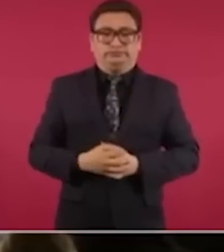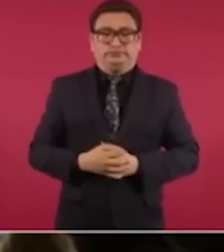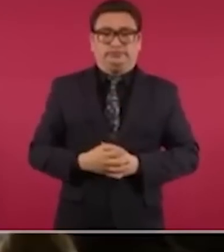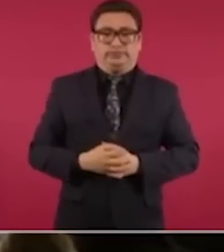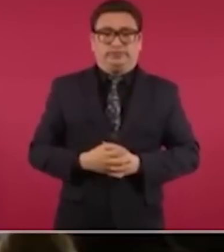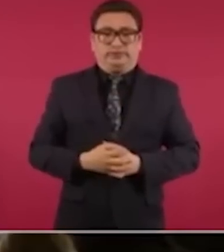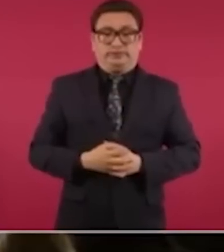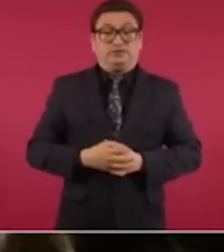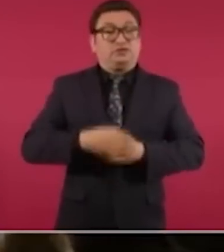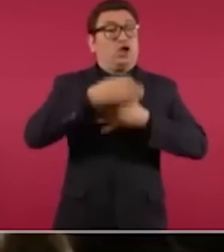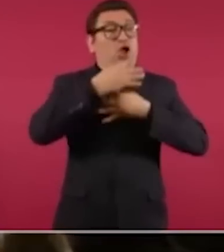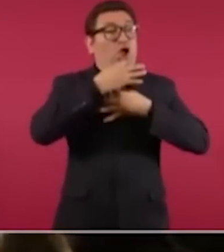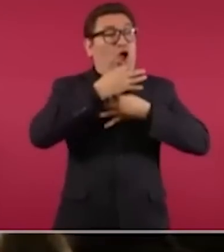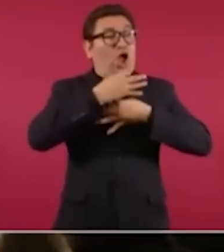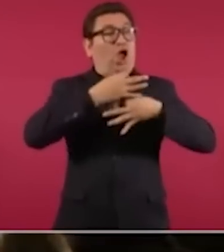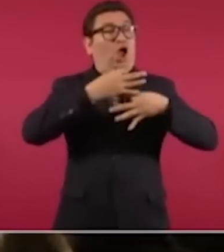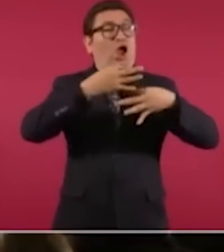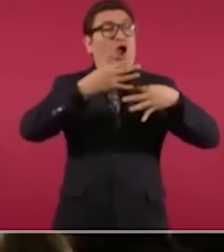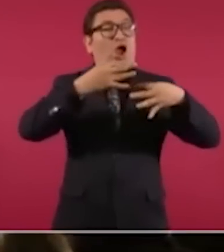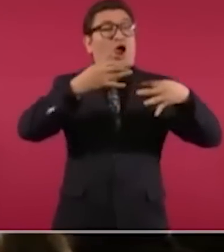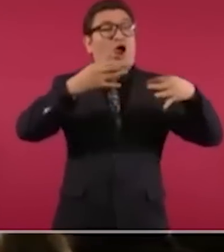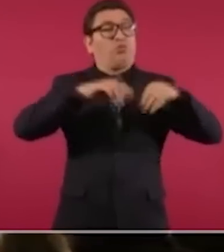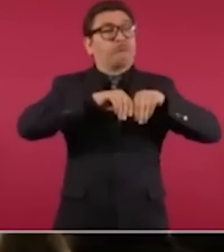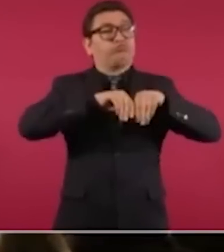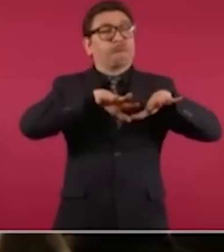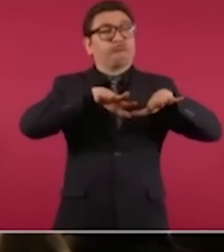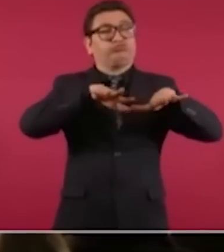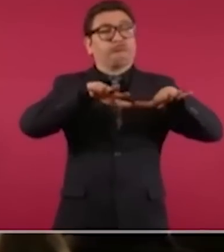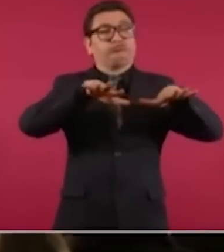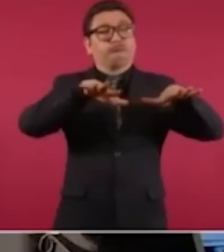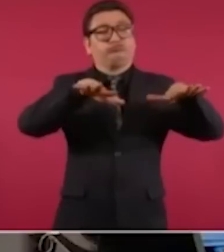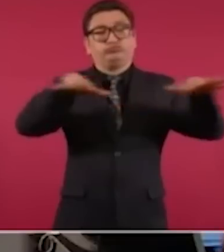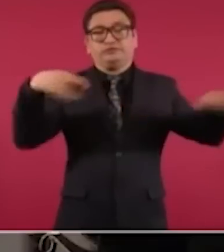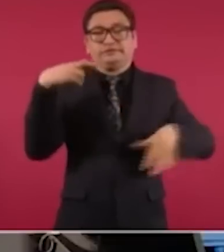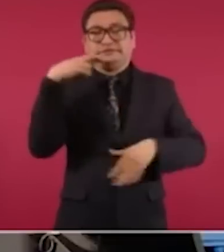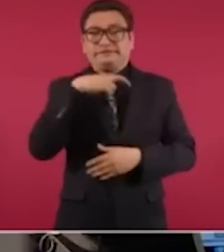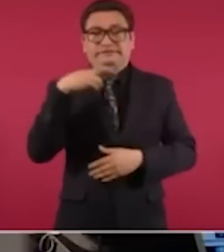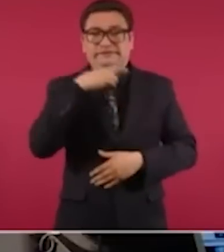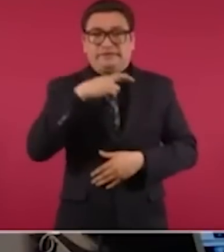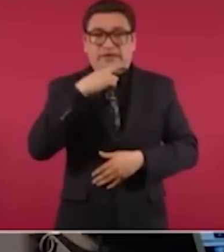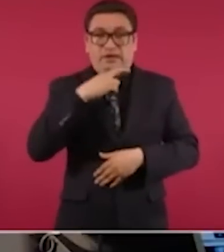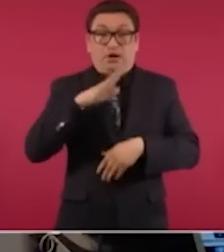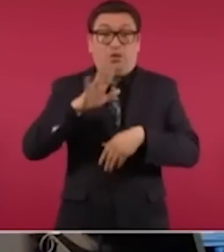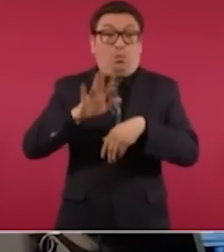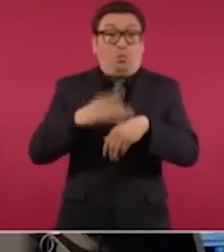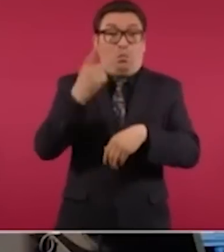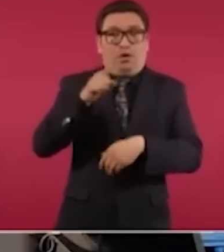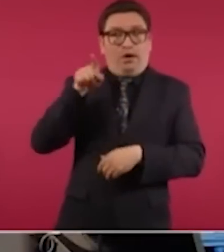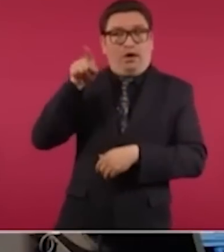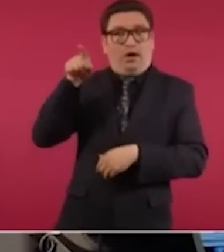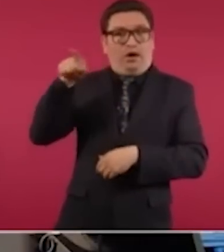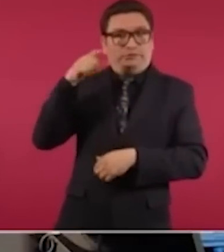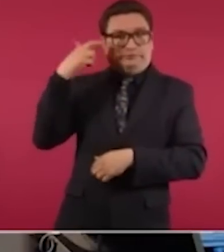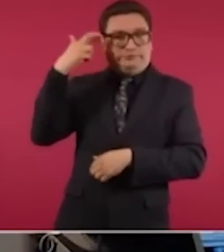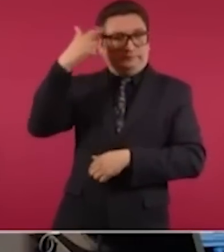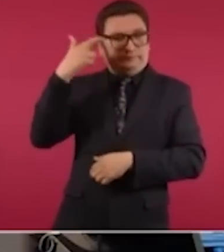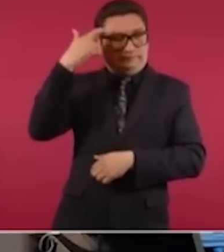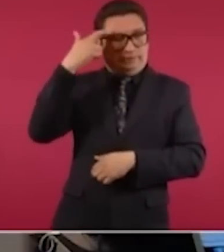el anuncio se propagó rápidamente pues la pertenencias del gobernante